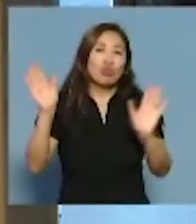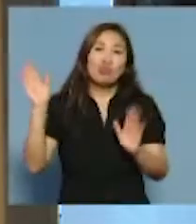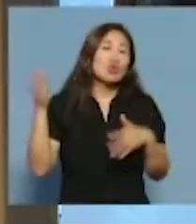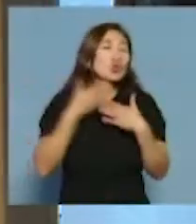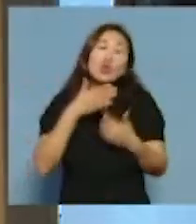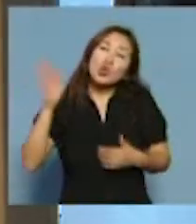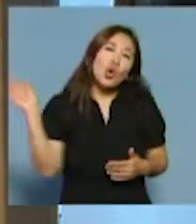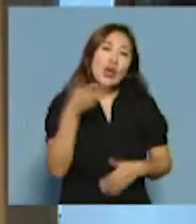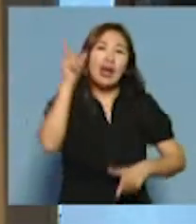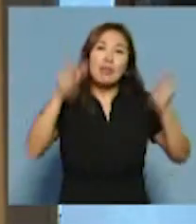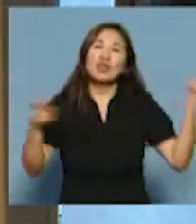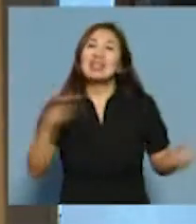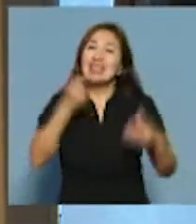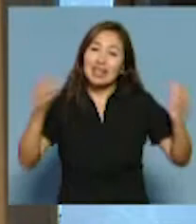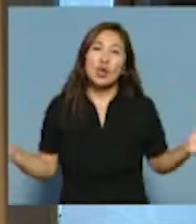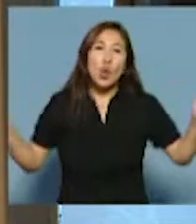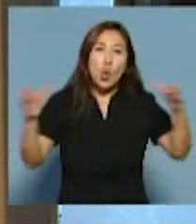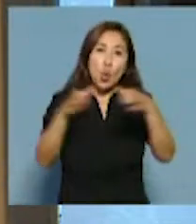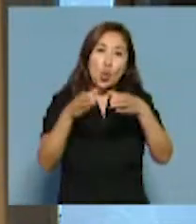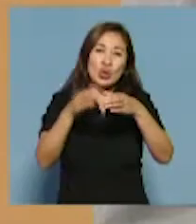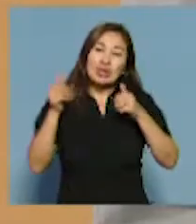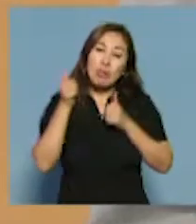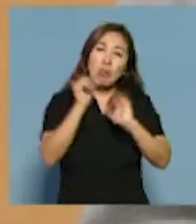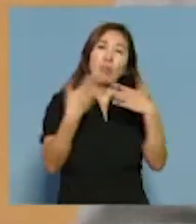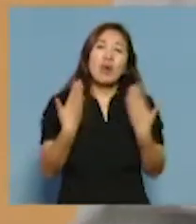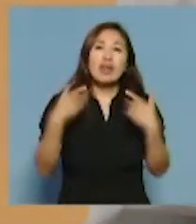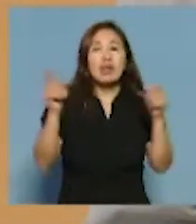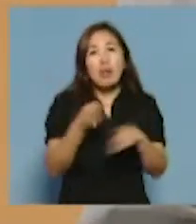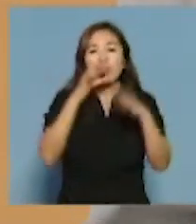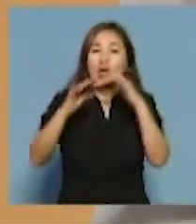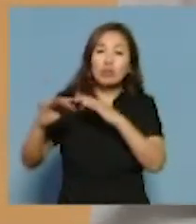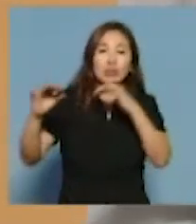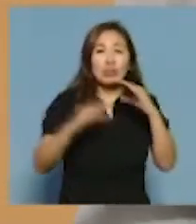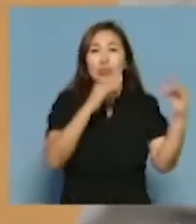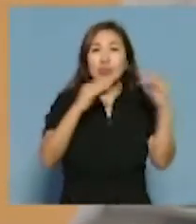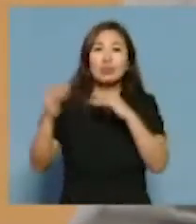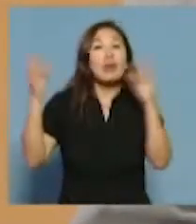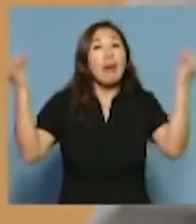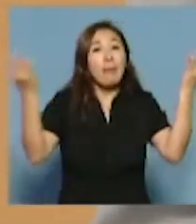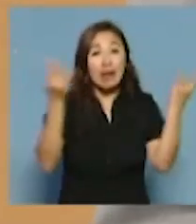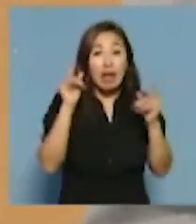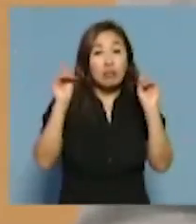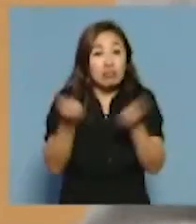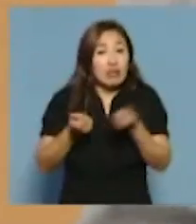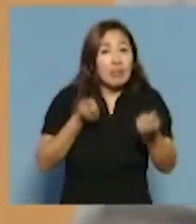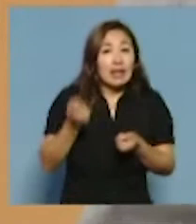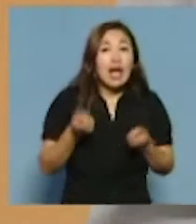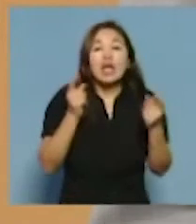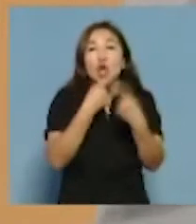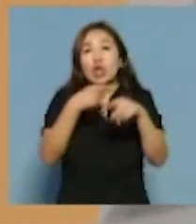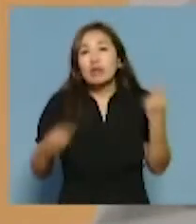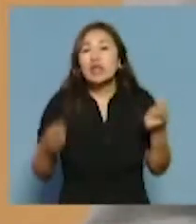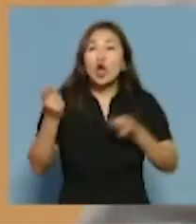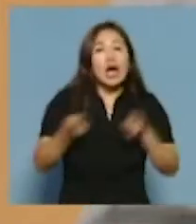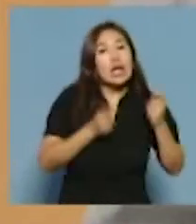persona que quiera sumarse inclusive este se va tocando los instrumentos y se va bailando distintos ritmos